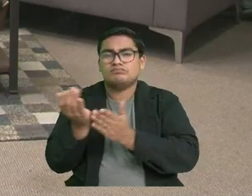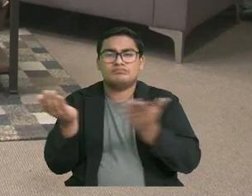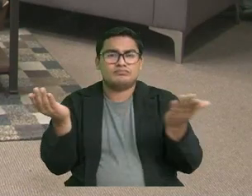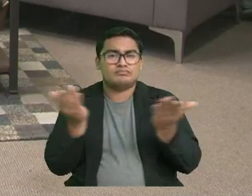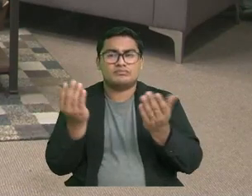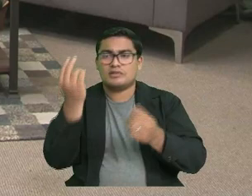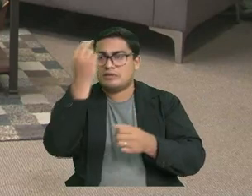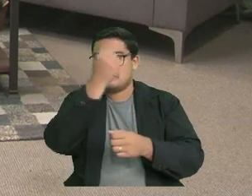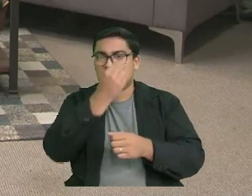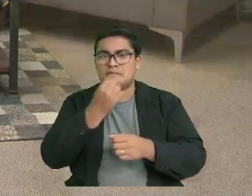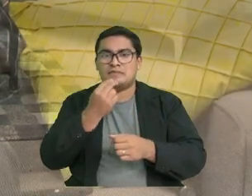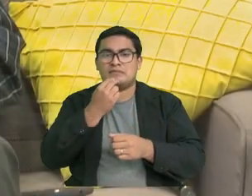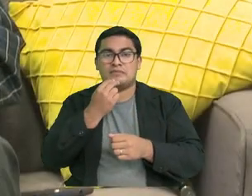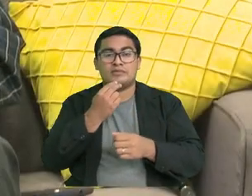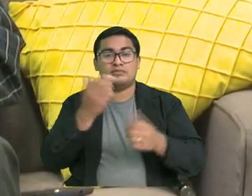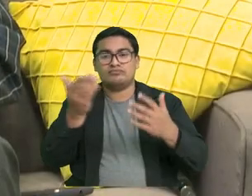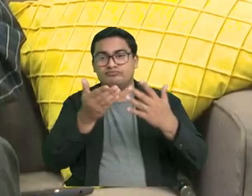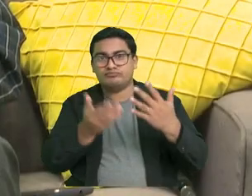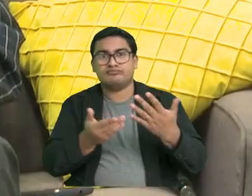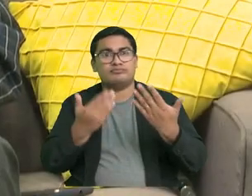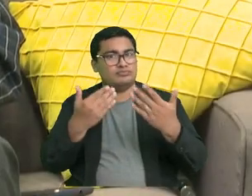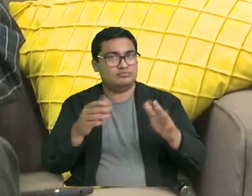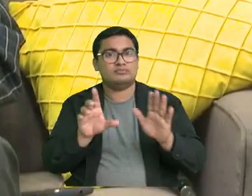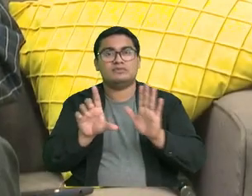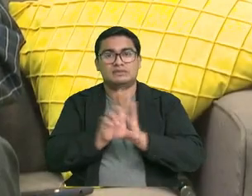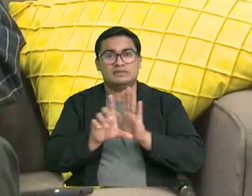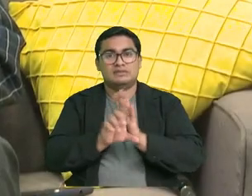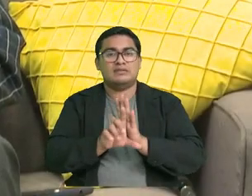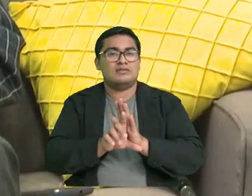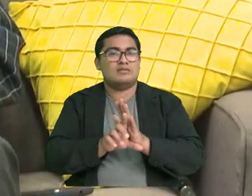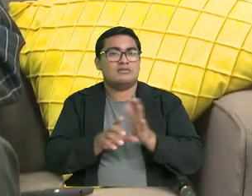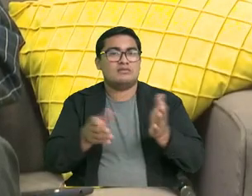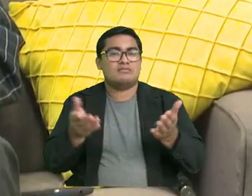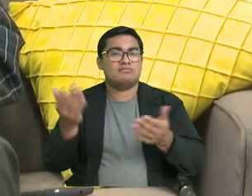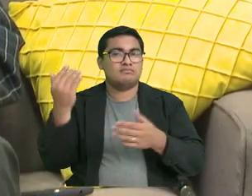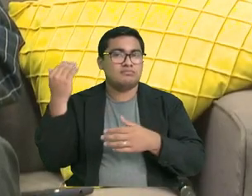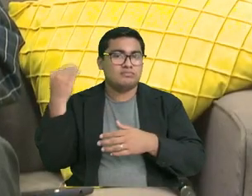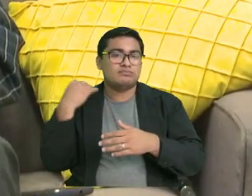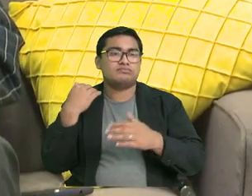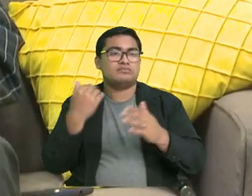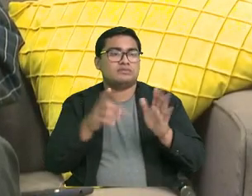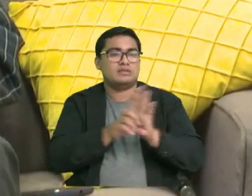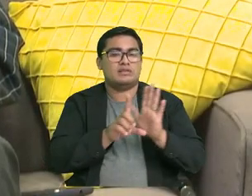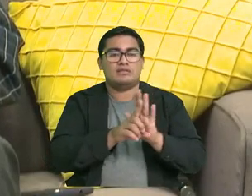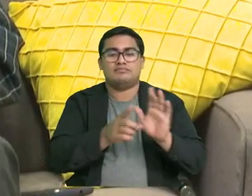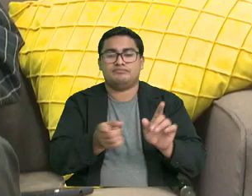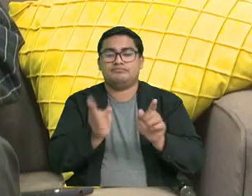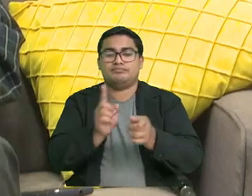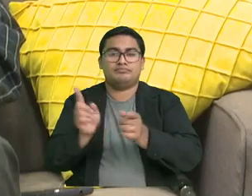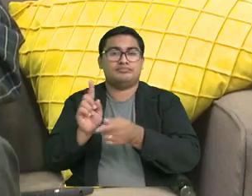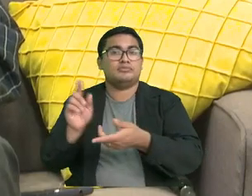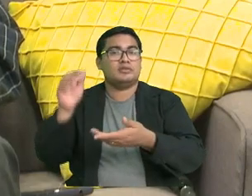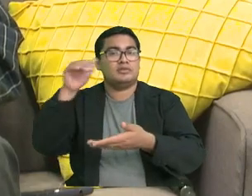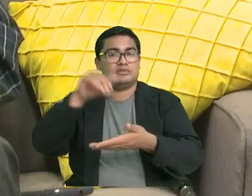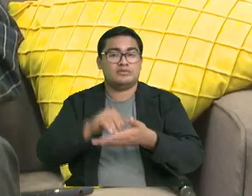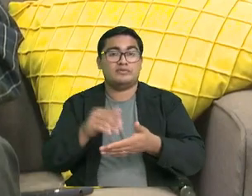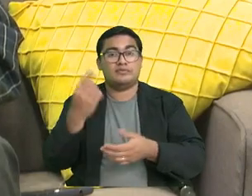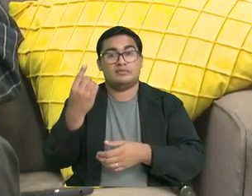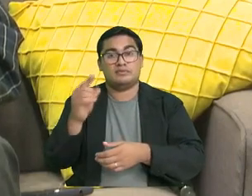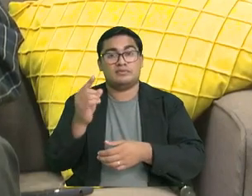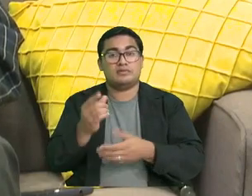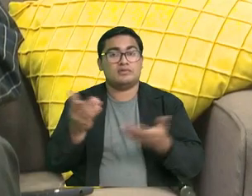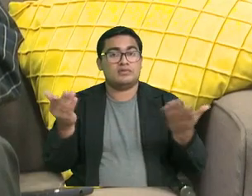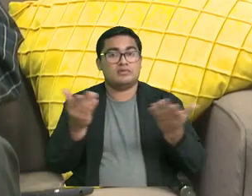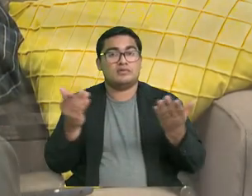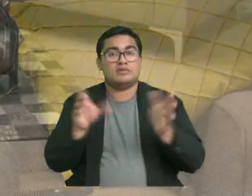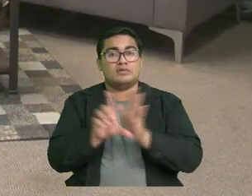la consulta bibliográfica que ustedes realizaron. ¿Cómo ha sido la evolución jurídica en el marco de restitución de derechos? ¿Cómo ha sido la